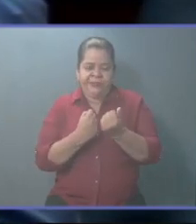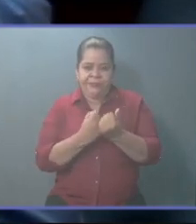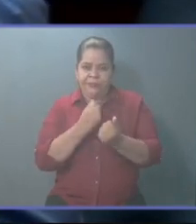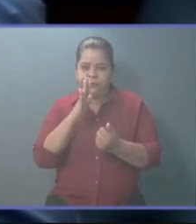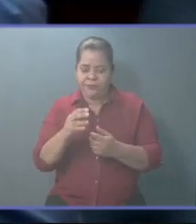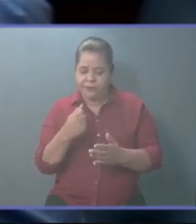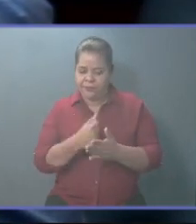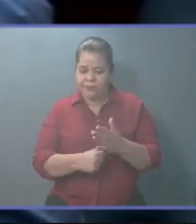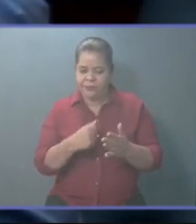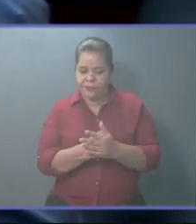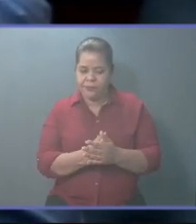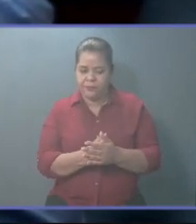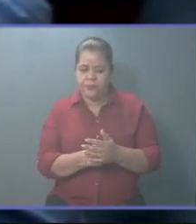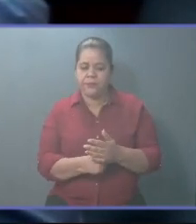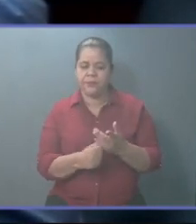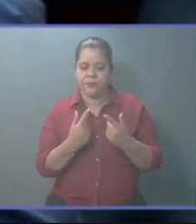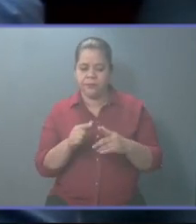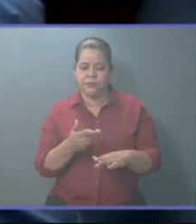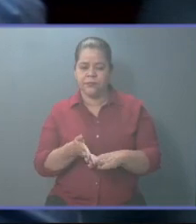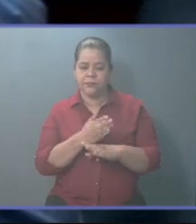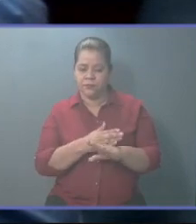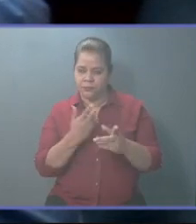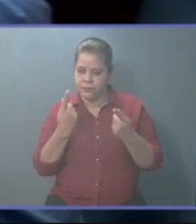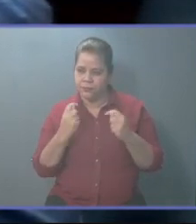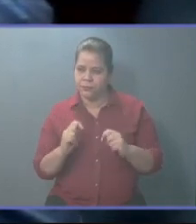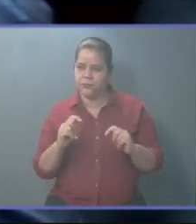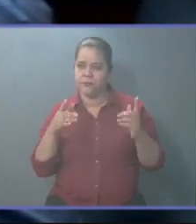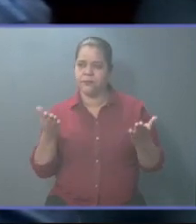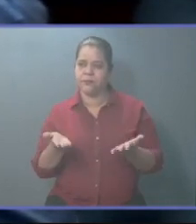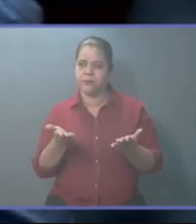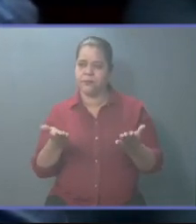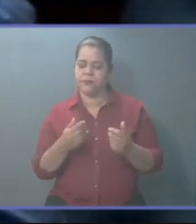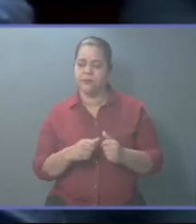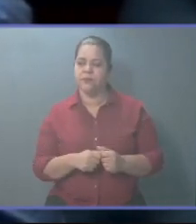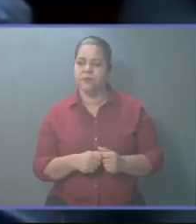como corresponde, como lo hemos tratado de hacer